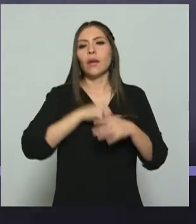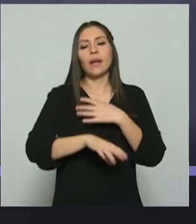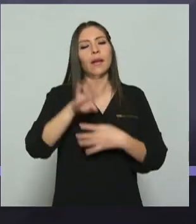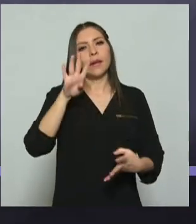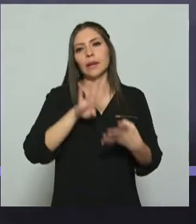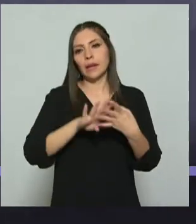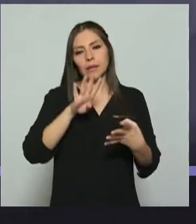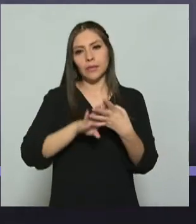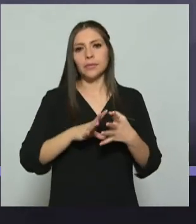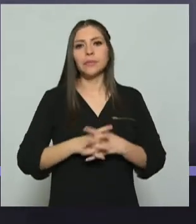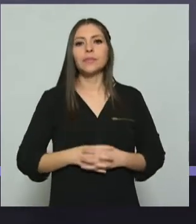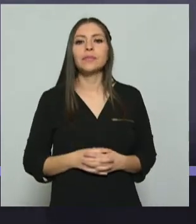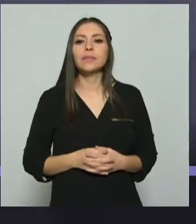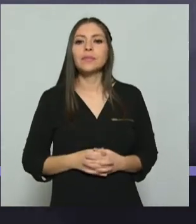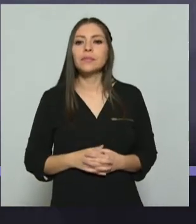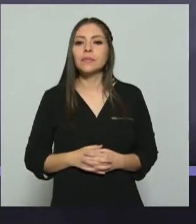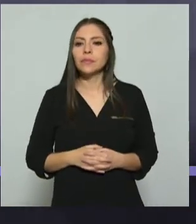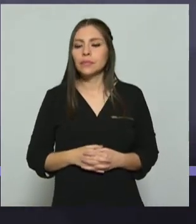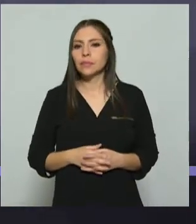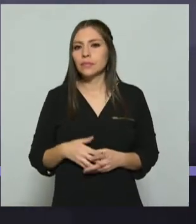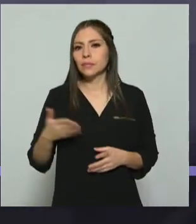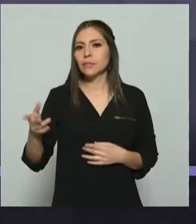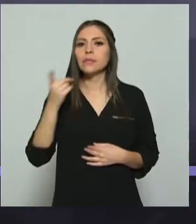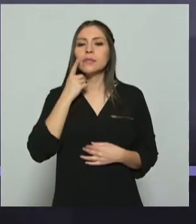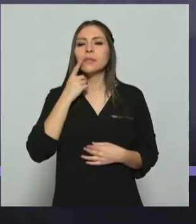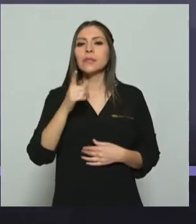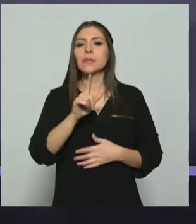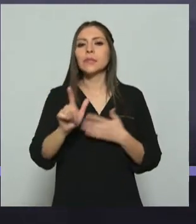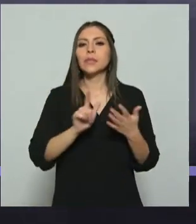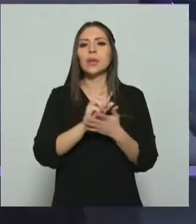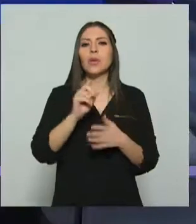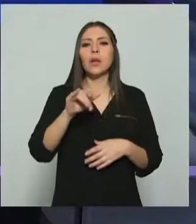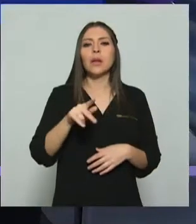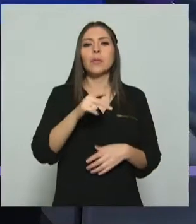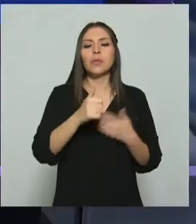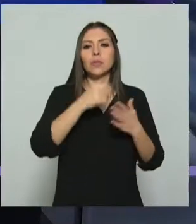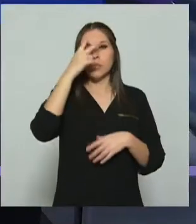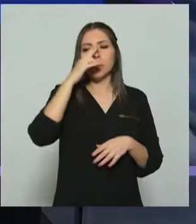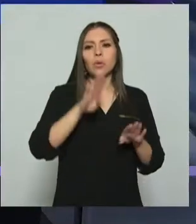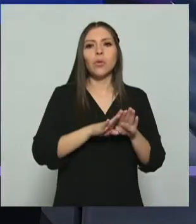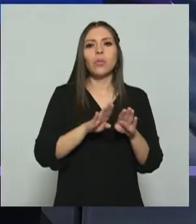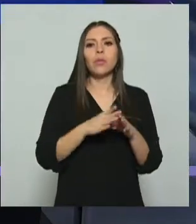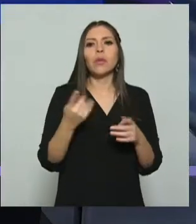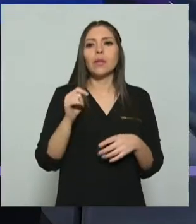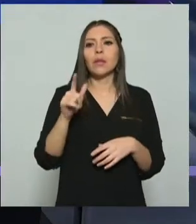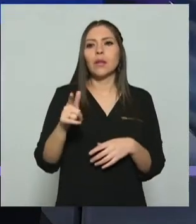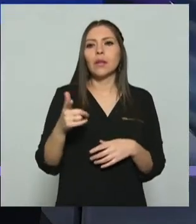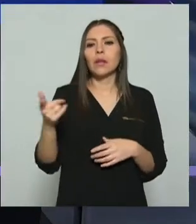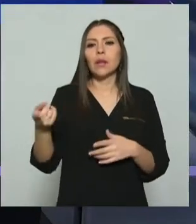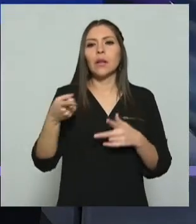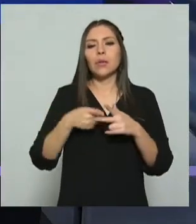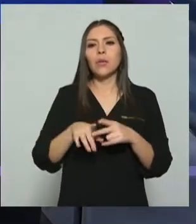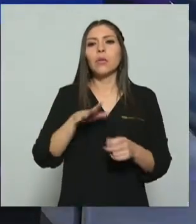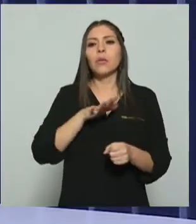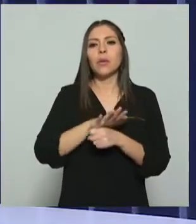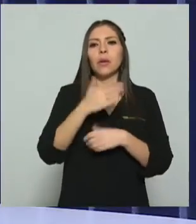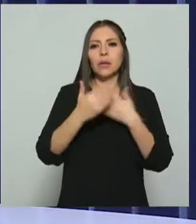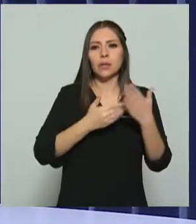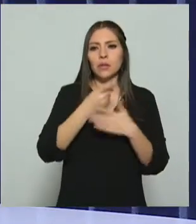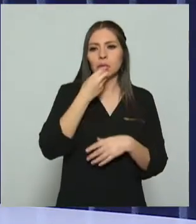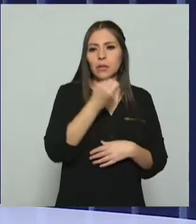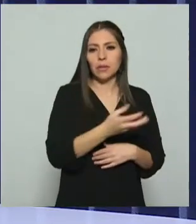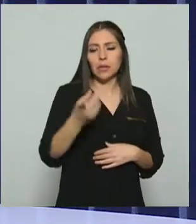proceso encarcelado. Bueno, diputada, ¿cómo quedó finalmente la ley Olimpia en la Ciudad de México? ¿Cuál es la meta inicial? Se decía que más